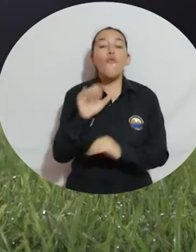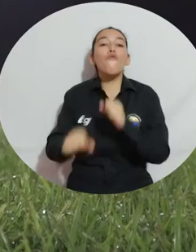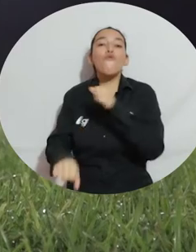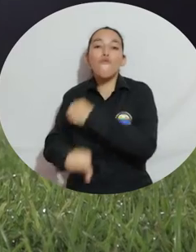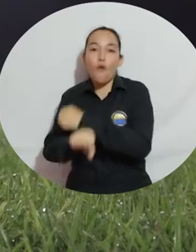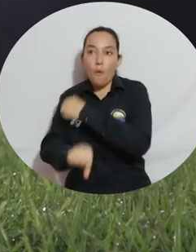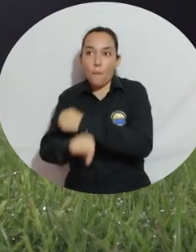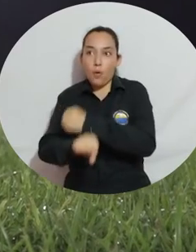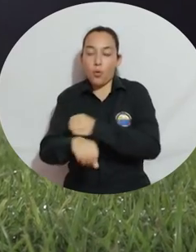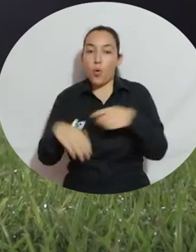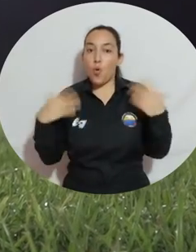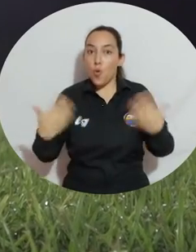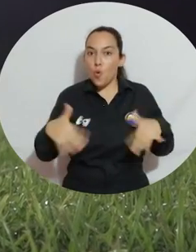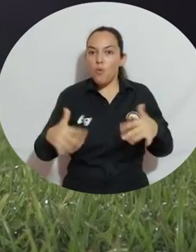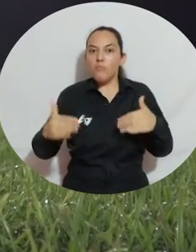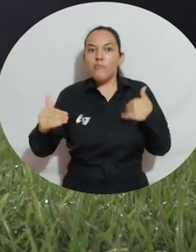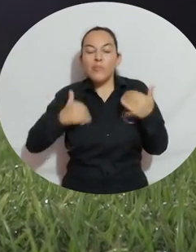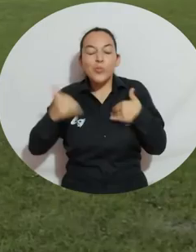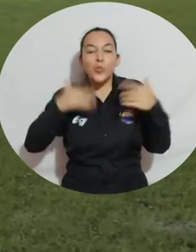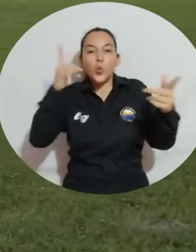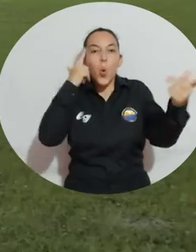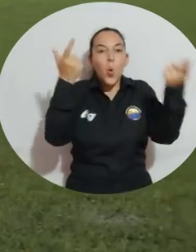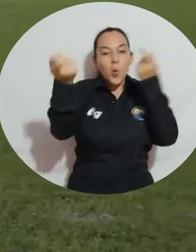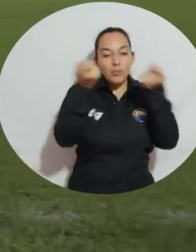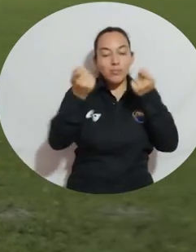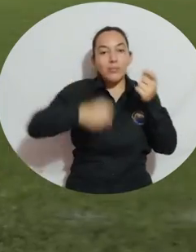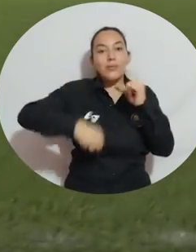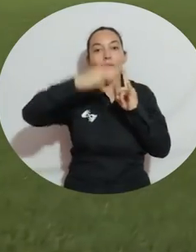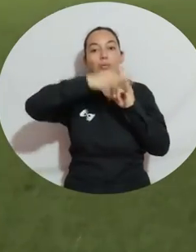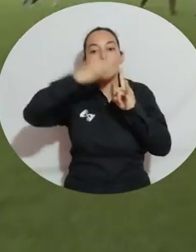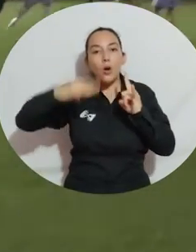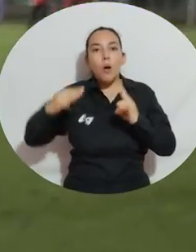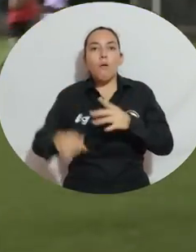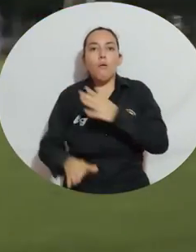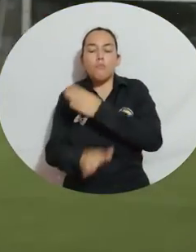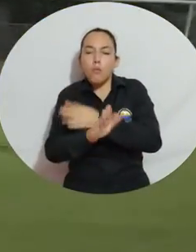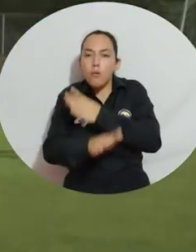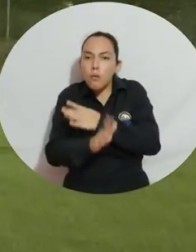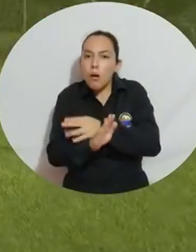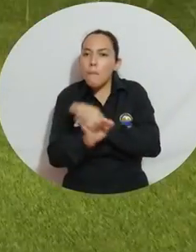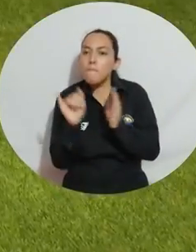caso del fútbol. Con la implementación de estas estrategias, la Universidad del Magdalena